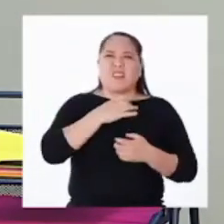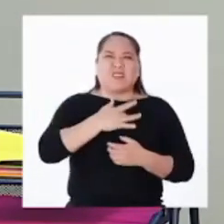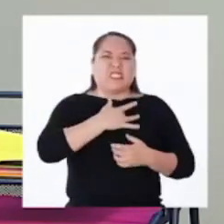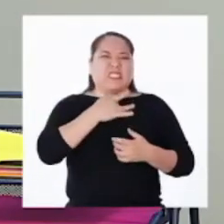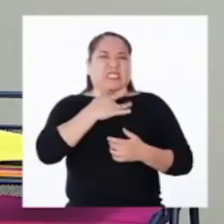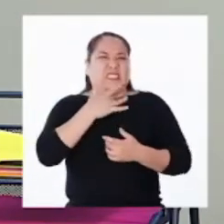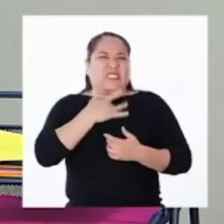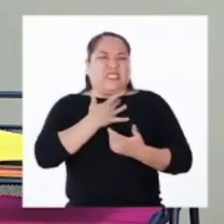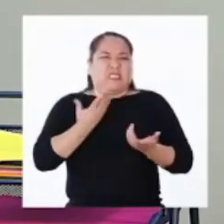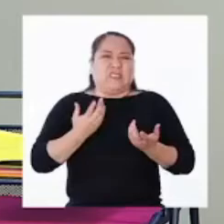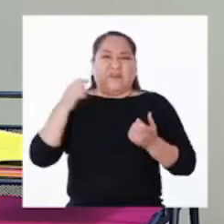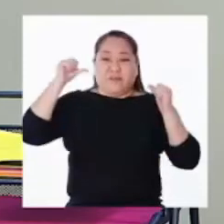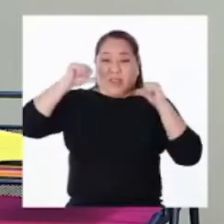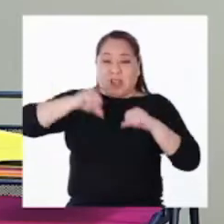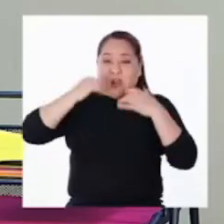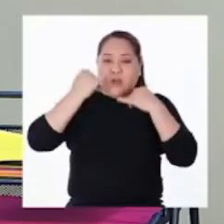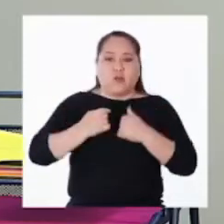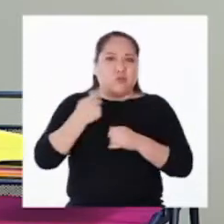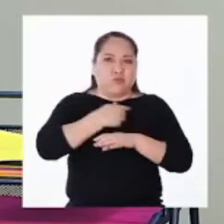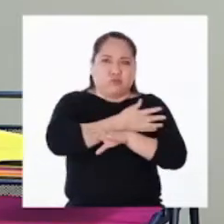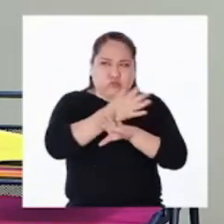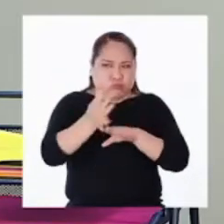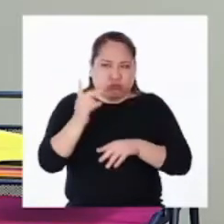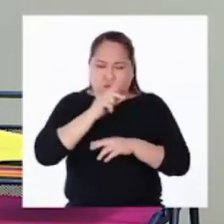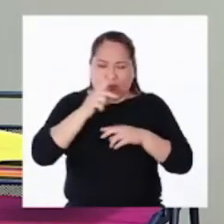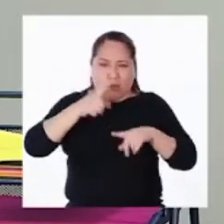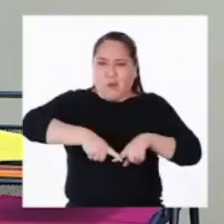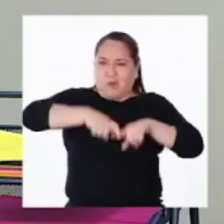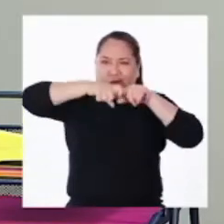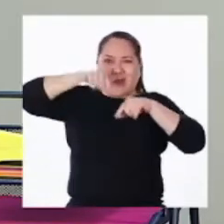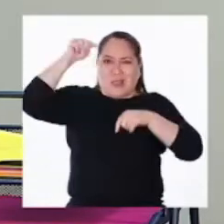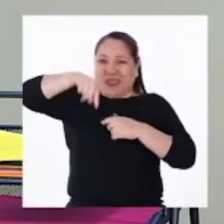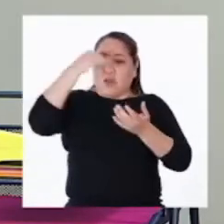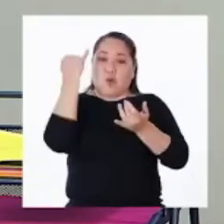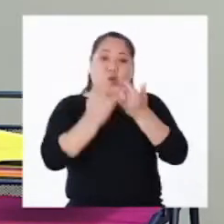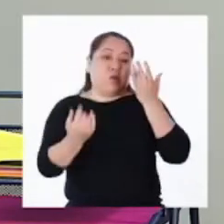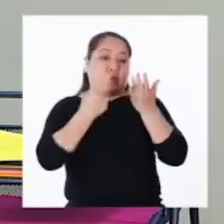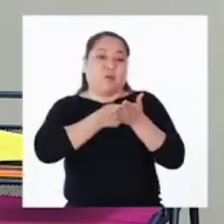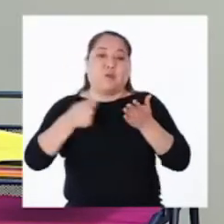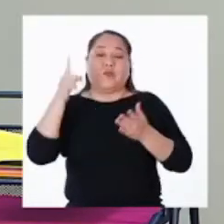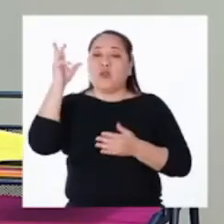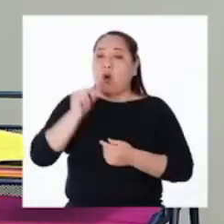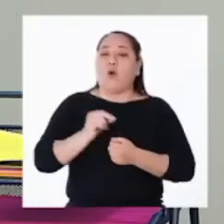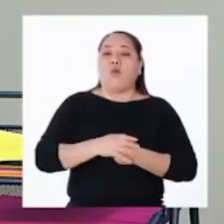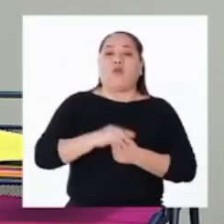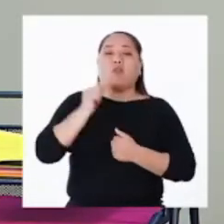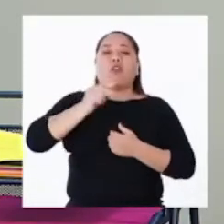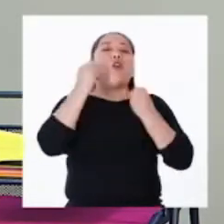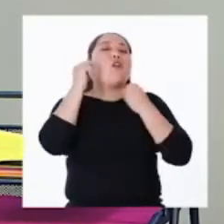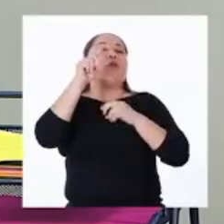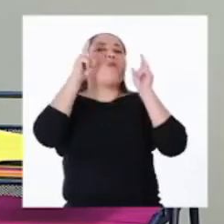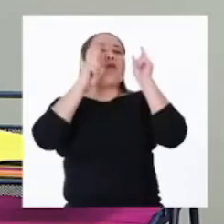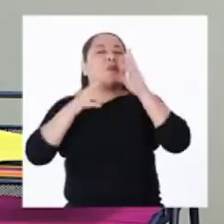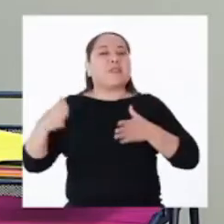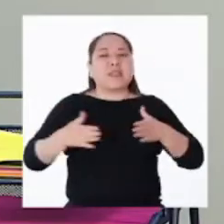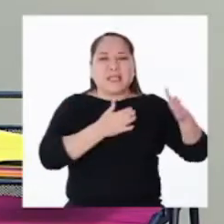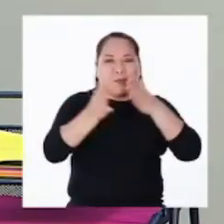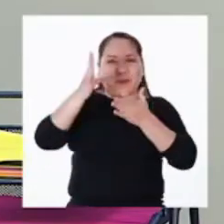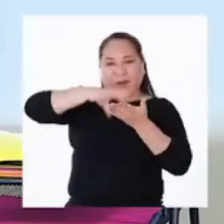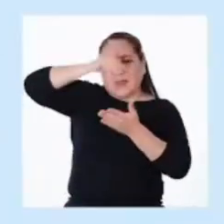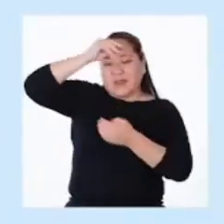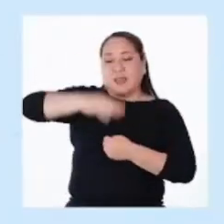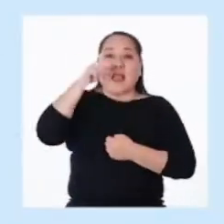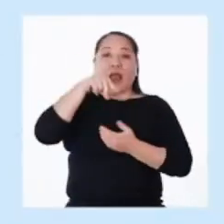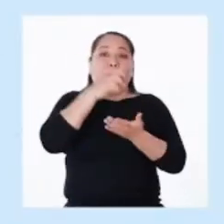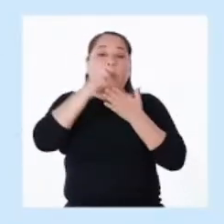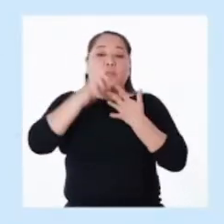tumbó hoy no podía durar tanto, porque no voy a dejar que me detenga en esta última semana. ¿Cómo vamos con el camino de